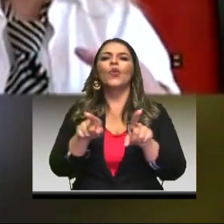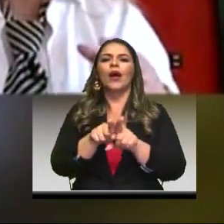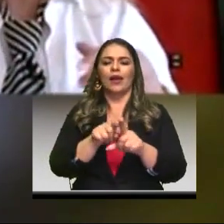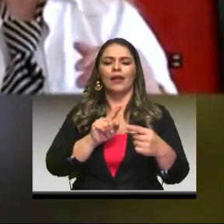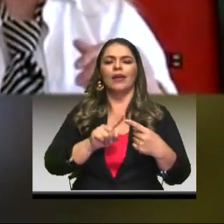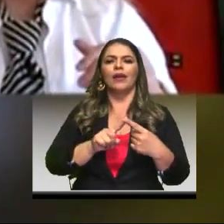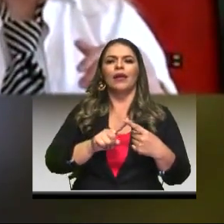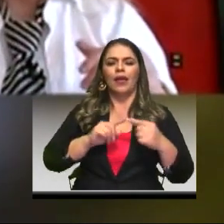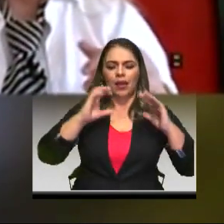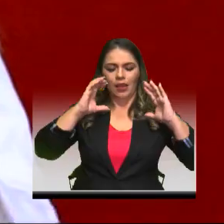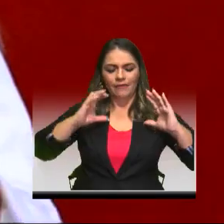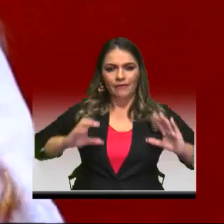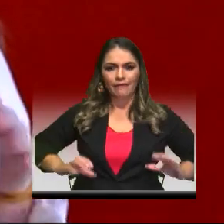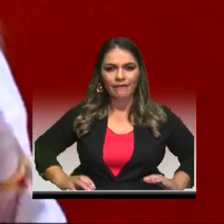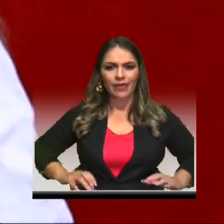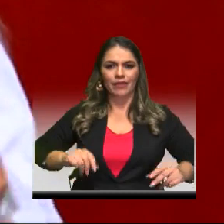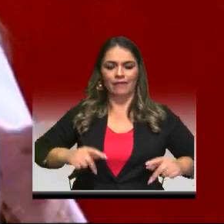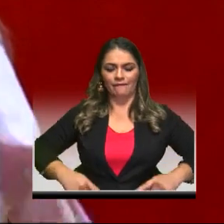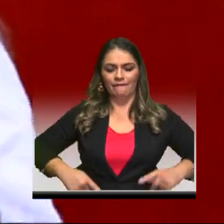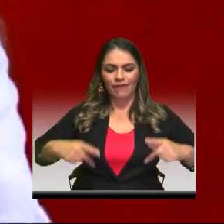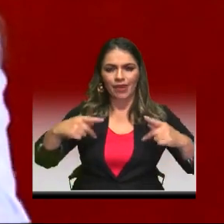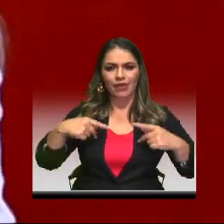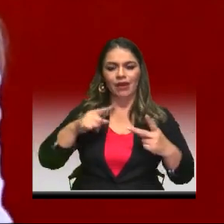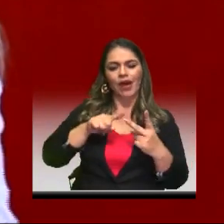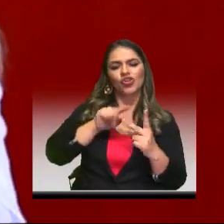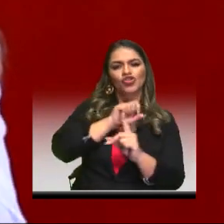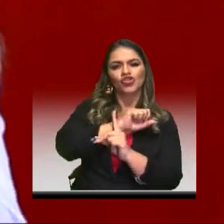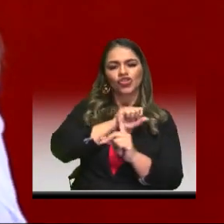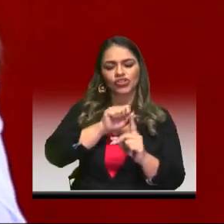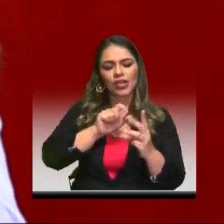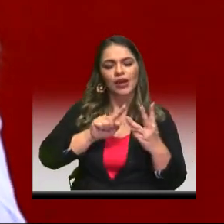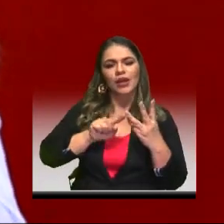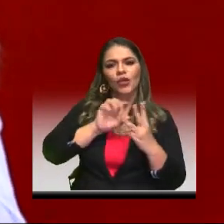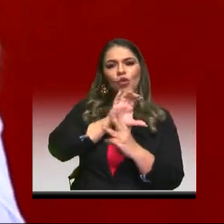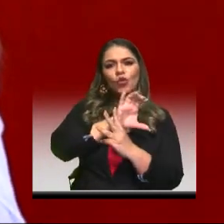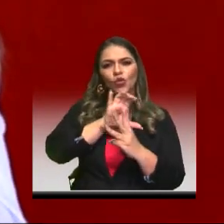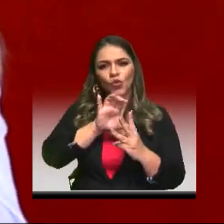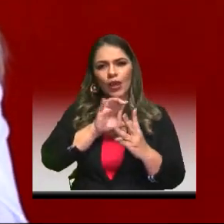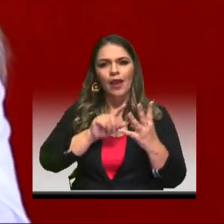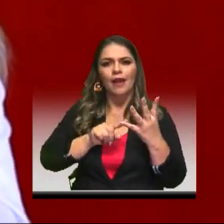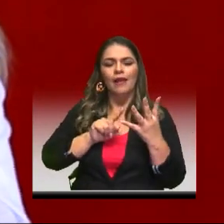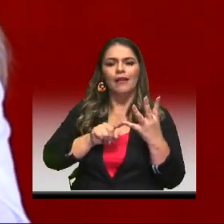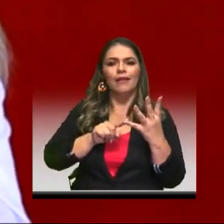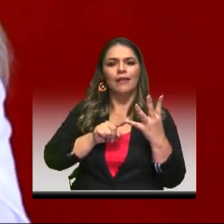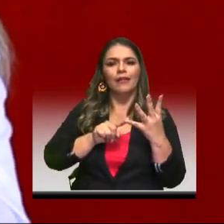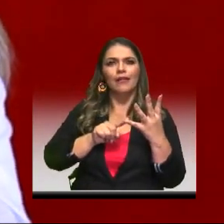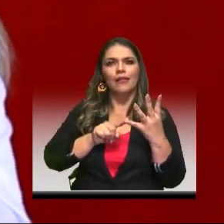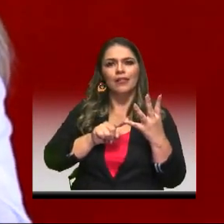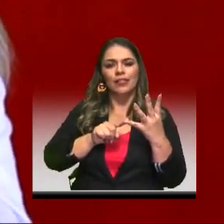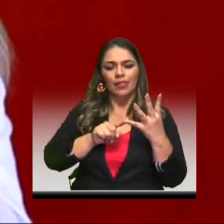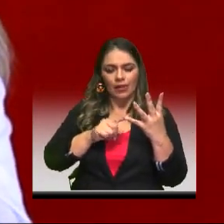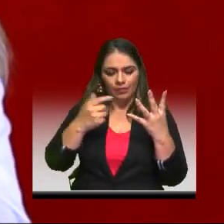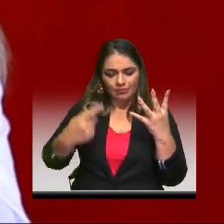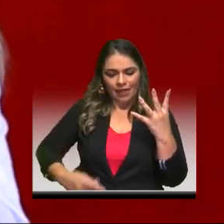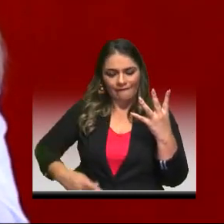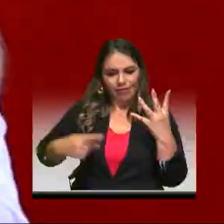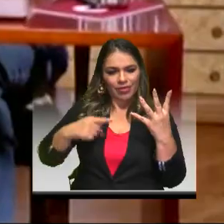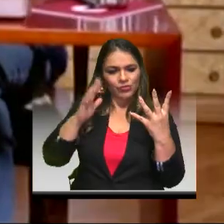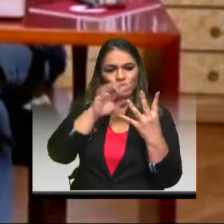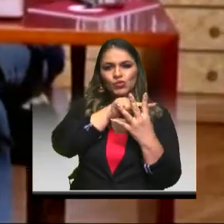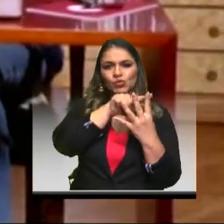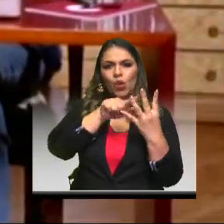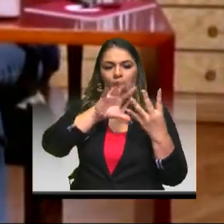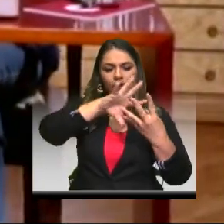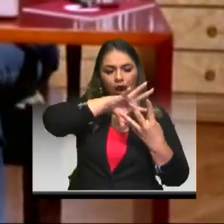psico, social y cultural, y también a los fenómenos criminológicos. Eso es lo que hace importante esta parte.